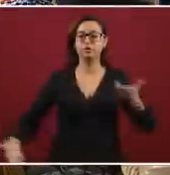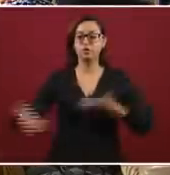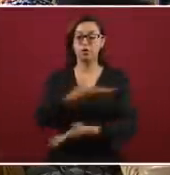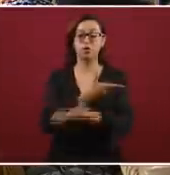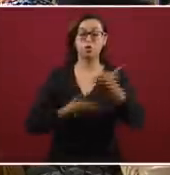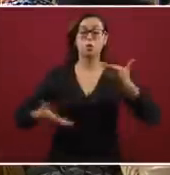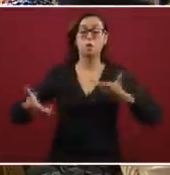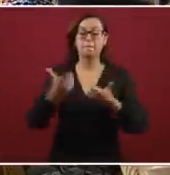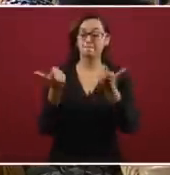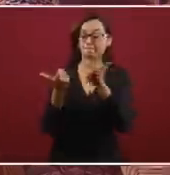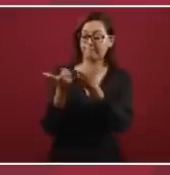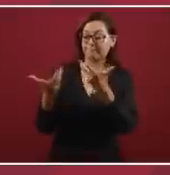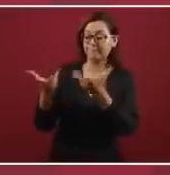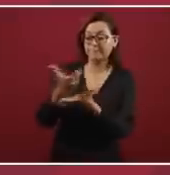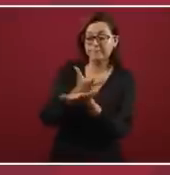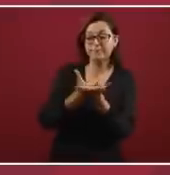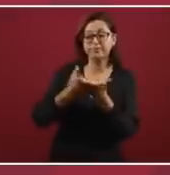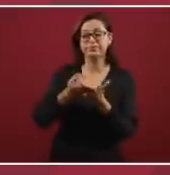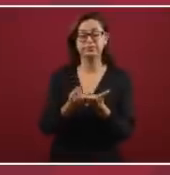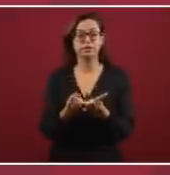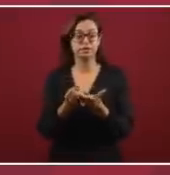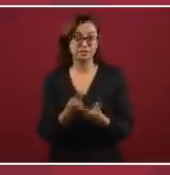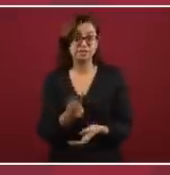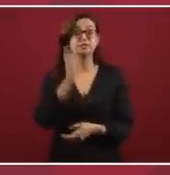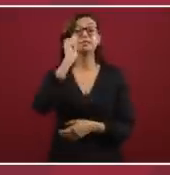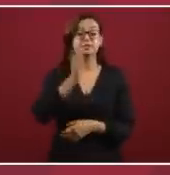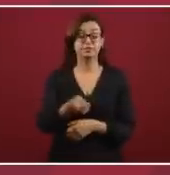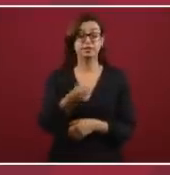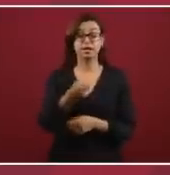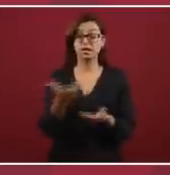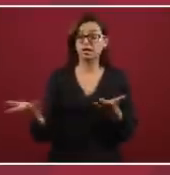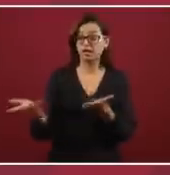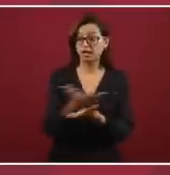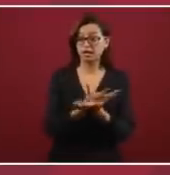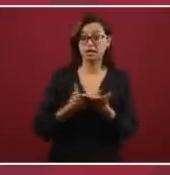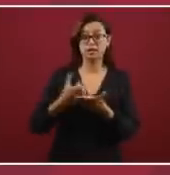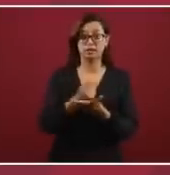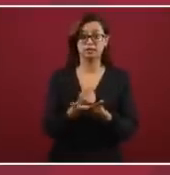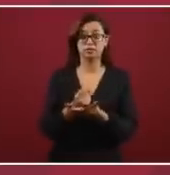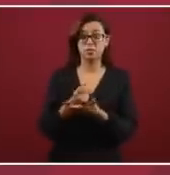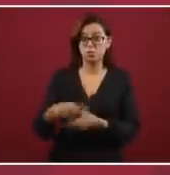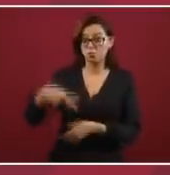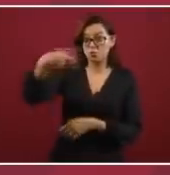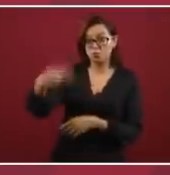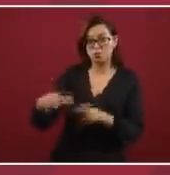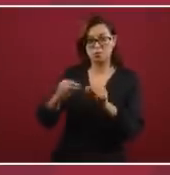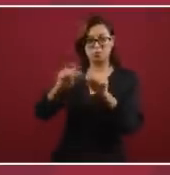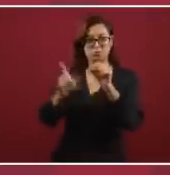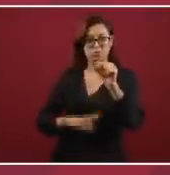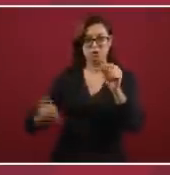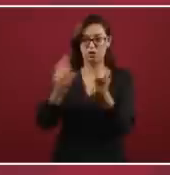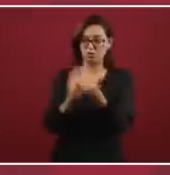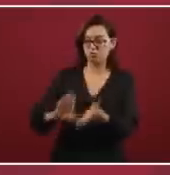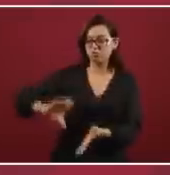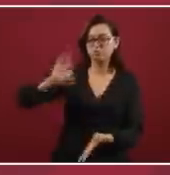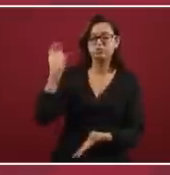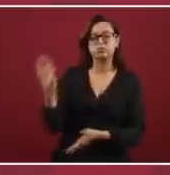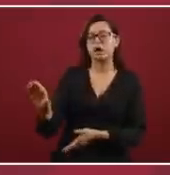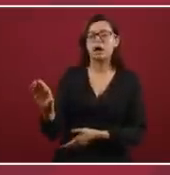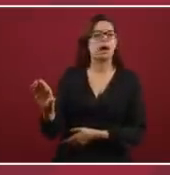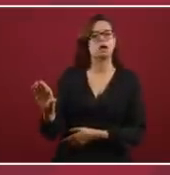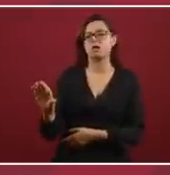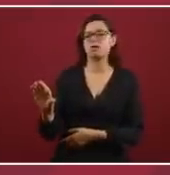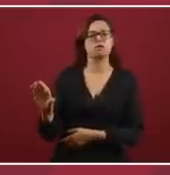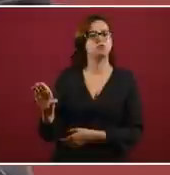es decir, que esa ganancia no sea para la nación por completo, sino se